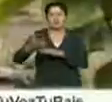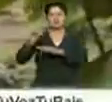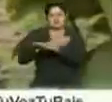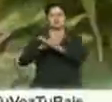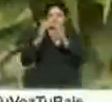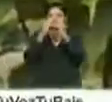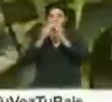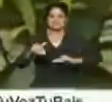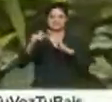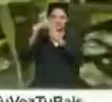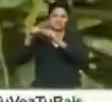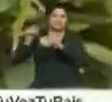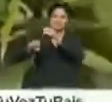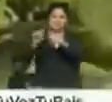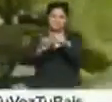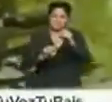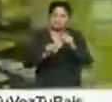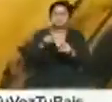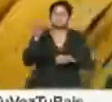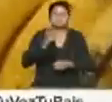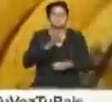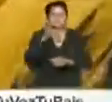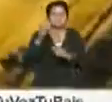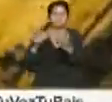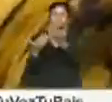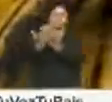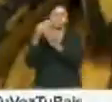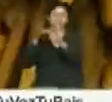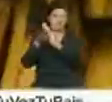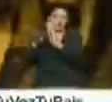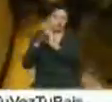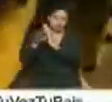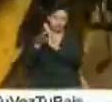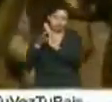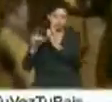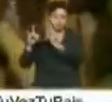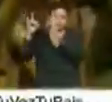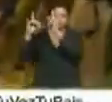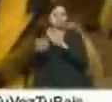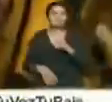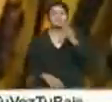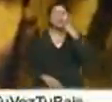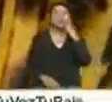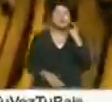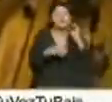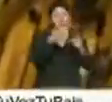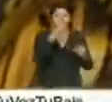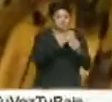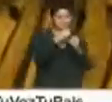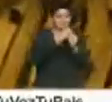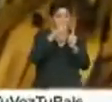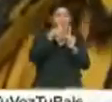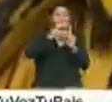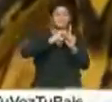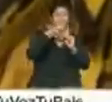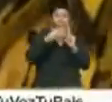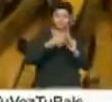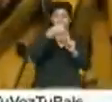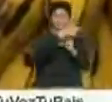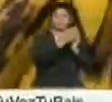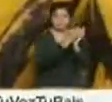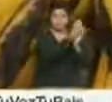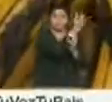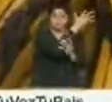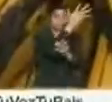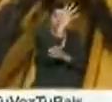abril. El agricultor Pomerio López comenta que el día del movimiento telúrico lo perdió todo, pero con el crédito que le otorgó